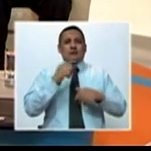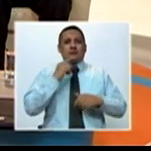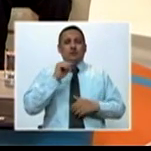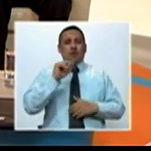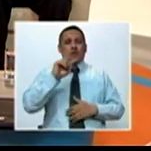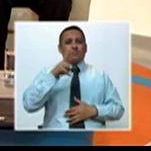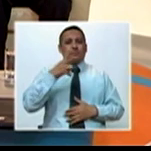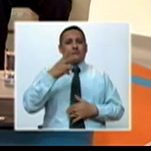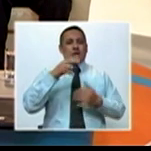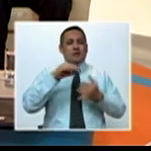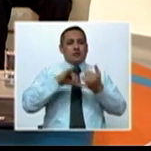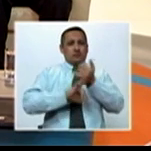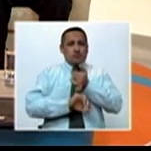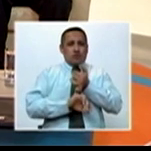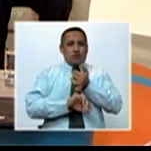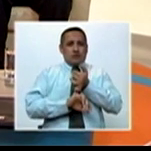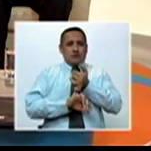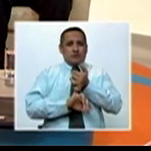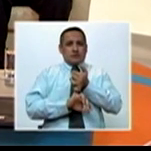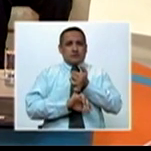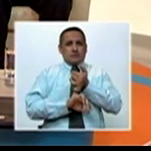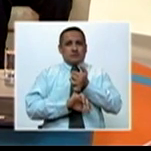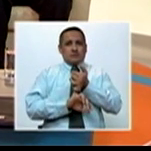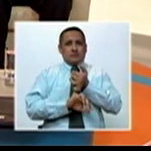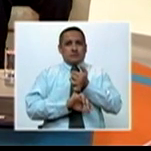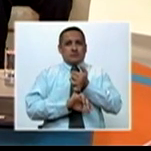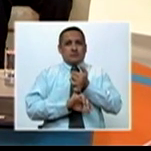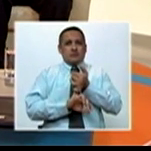Exactamente. ¿No? Y si fuera un caso,